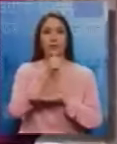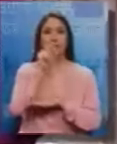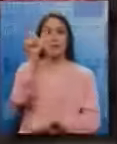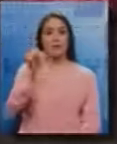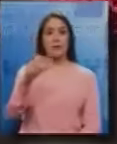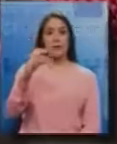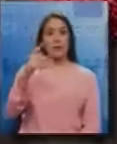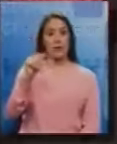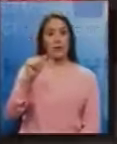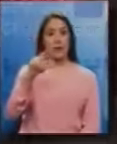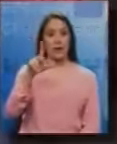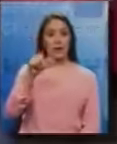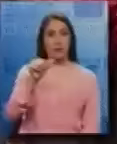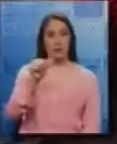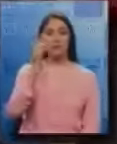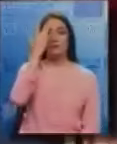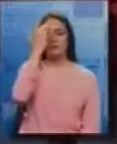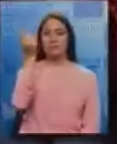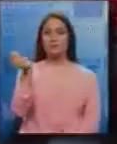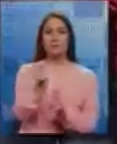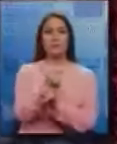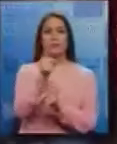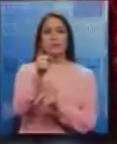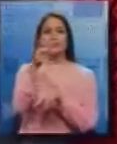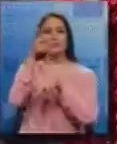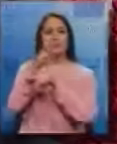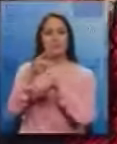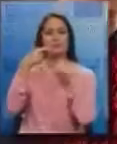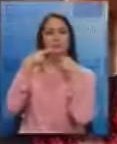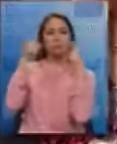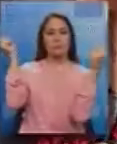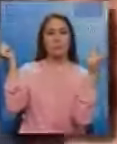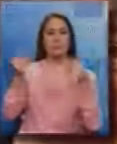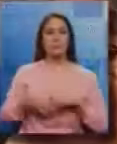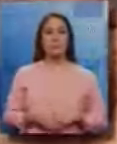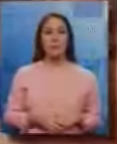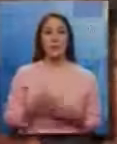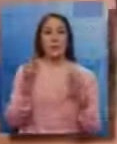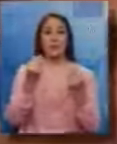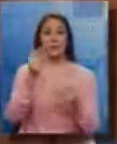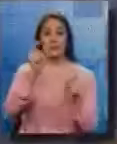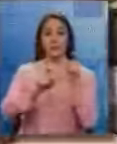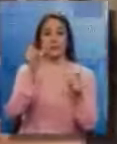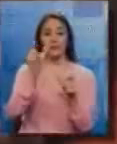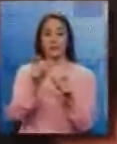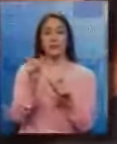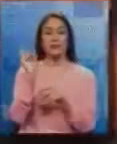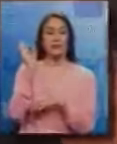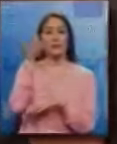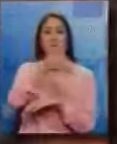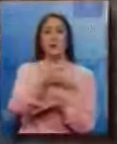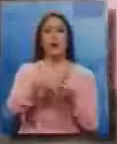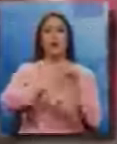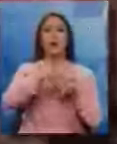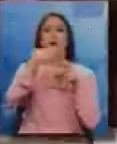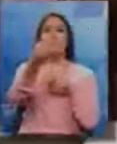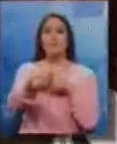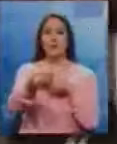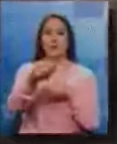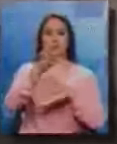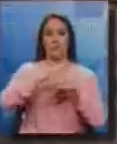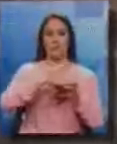Carla Ceballos tras la publicación de un video en las redes sociales. Decenas de personas acudieron a los exteriores del juzgado